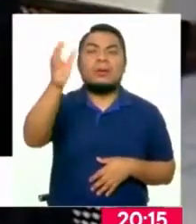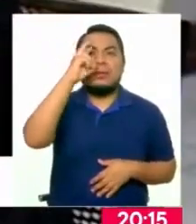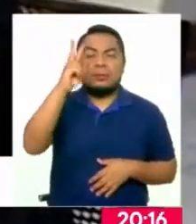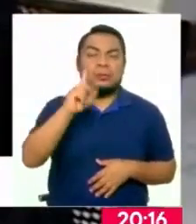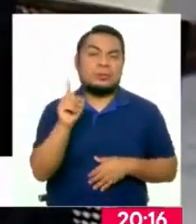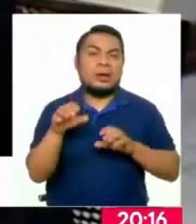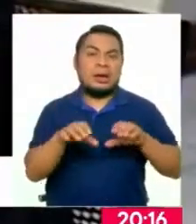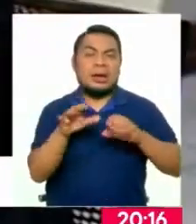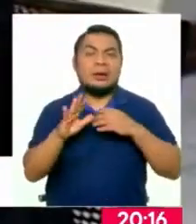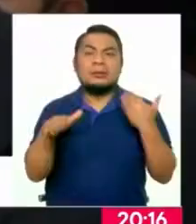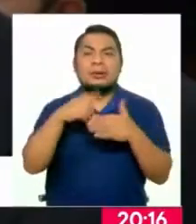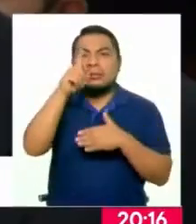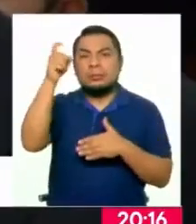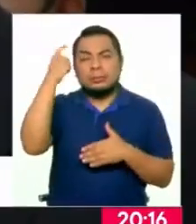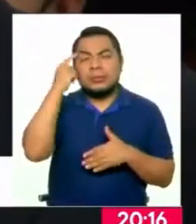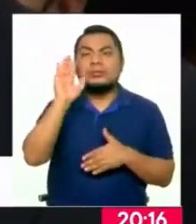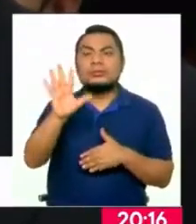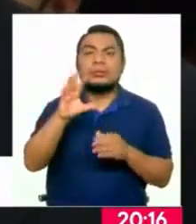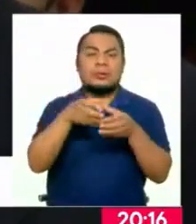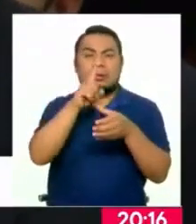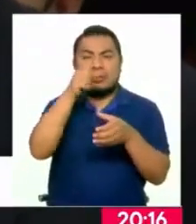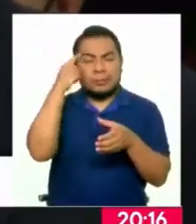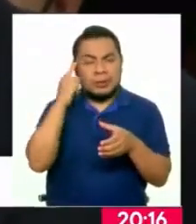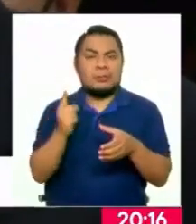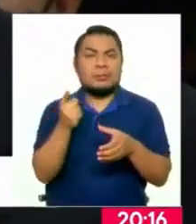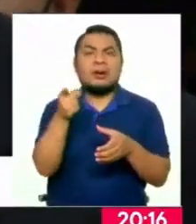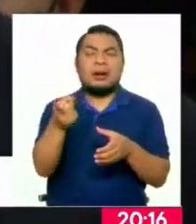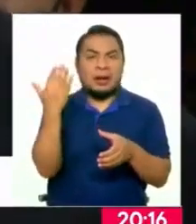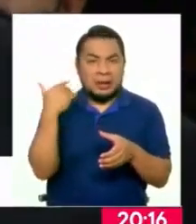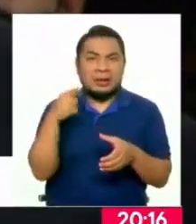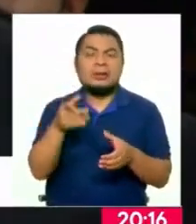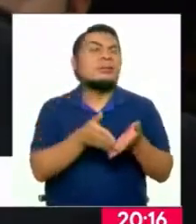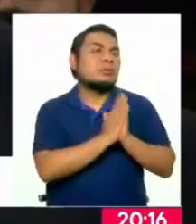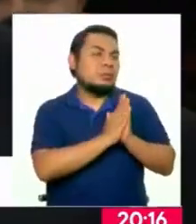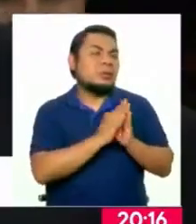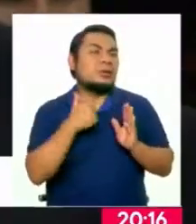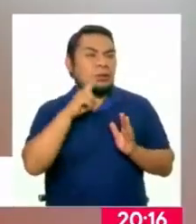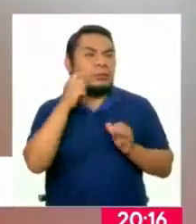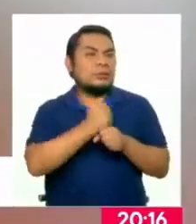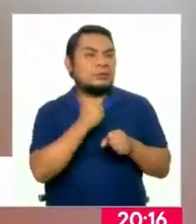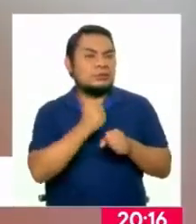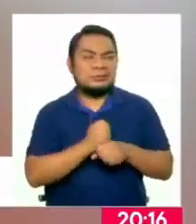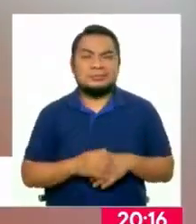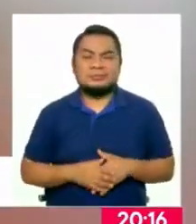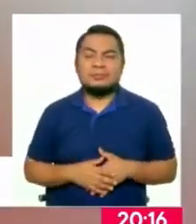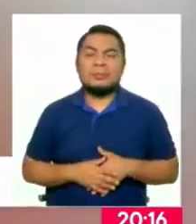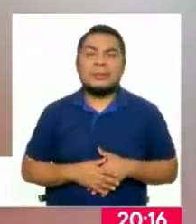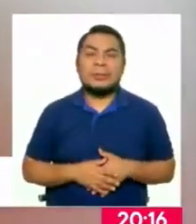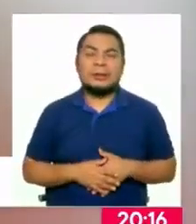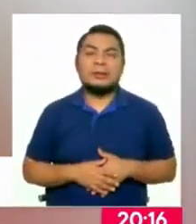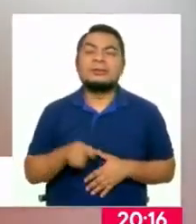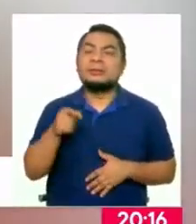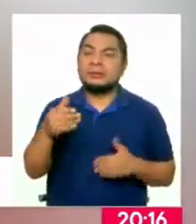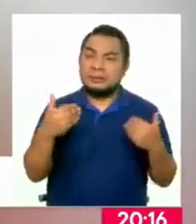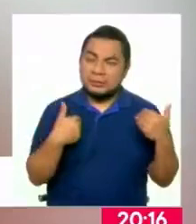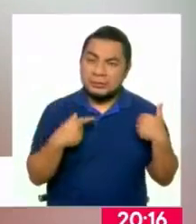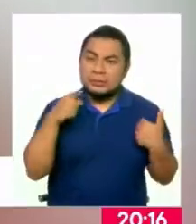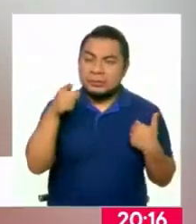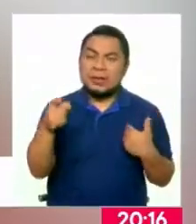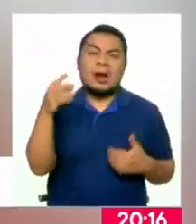y no realizar actividades políticas de su partido Perú Primero como lo había solicitado. Tuvo un